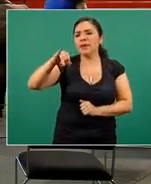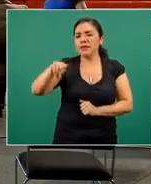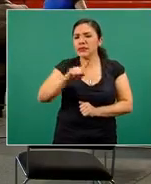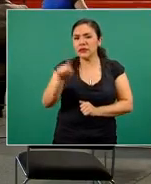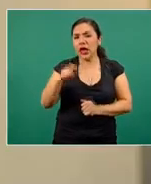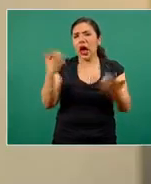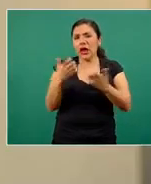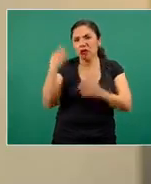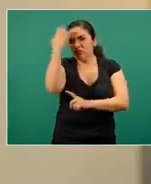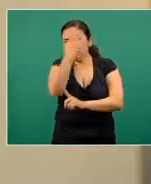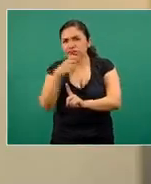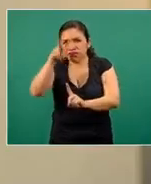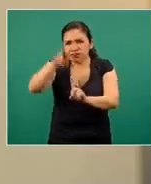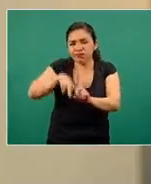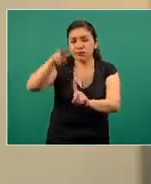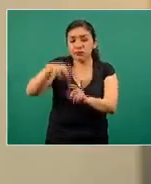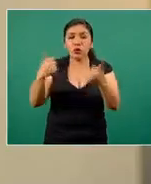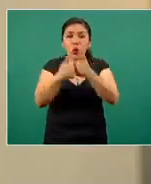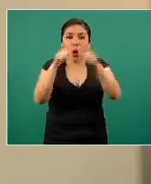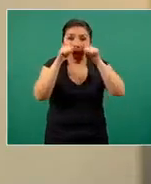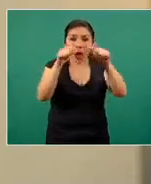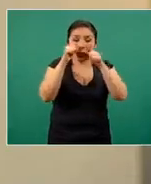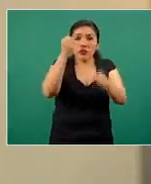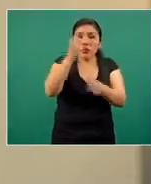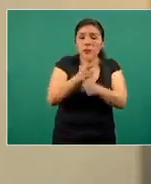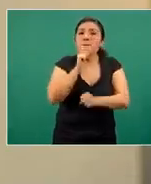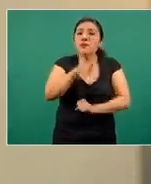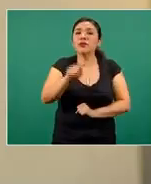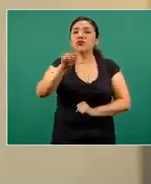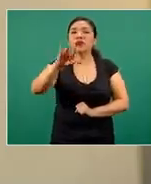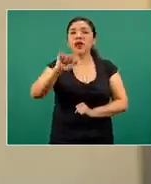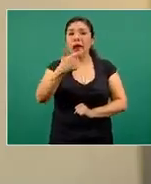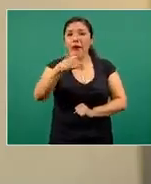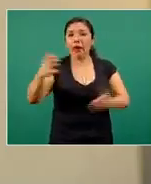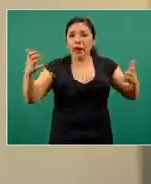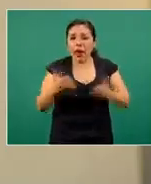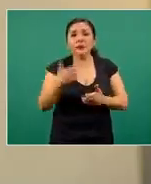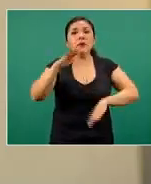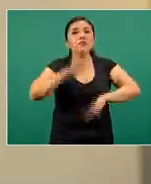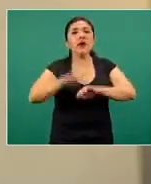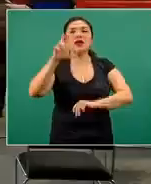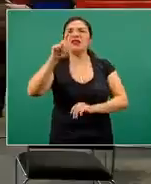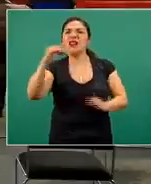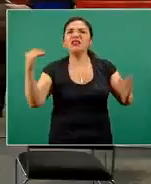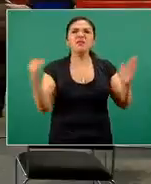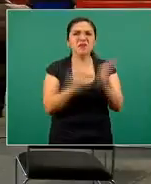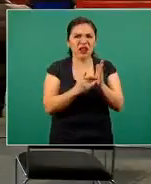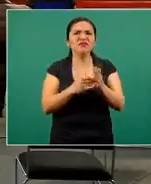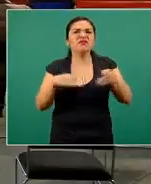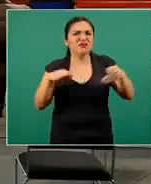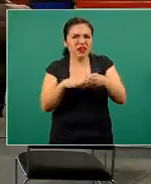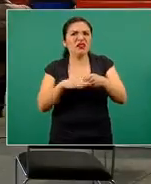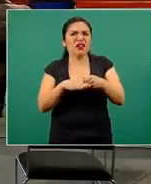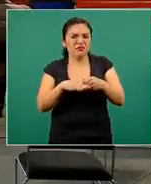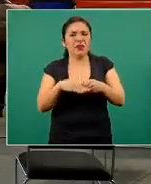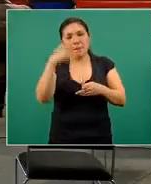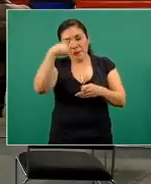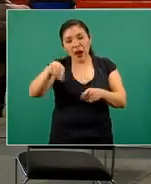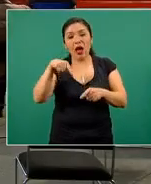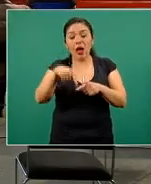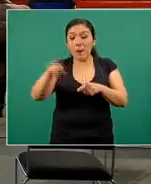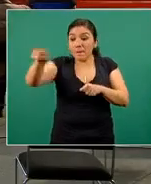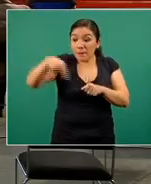seguimiento, atención temprana a través de los triajes, donde hemos hecho más de 30.000 derivaciones